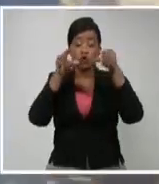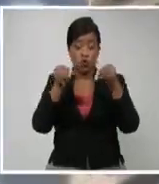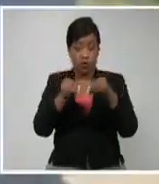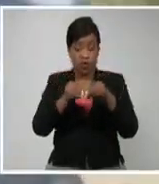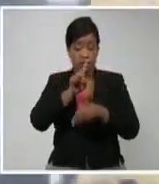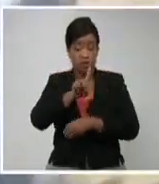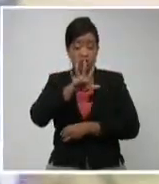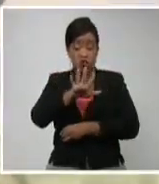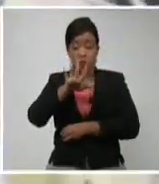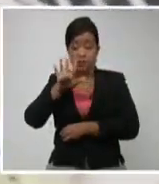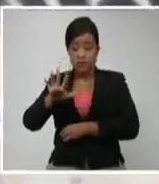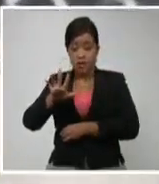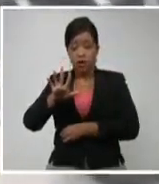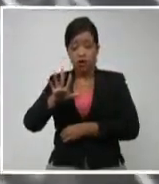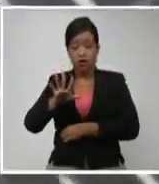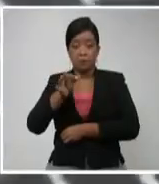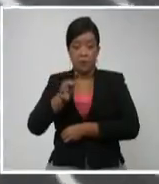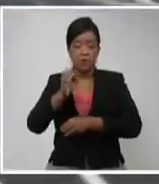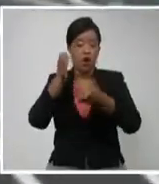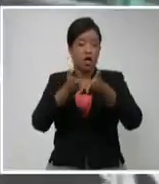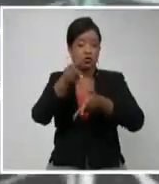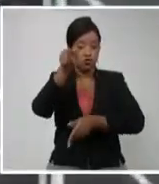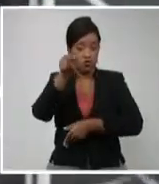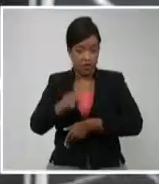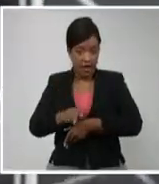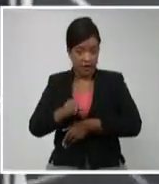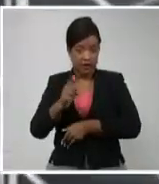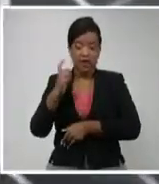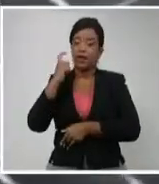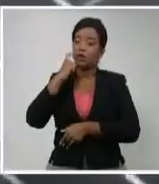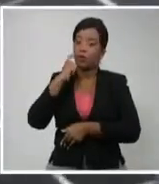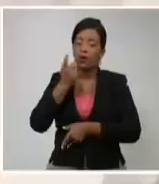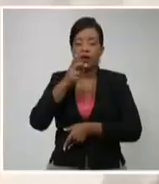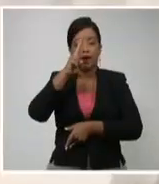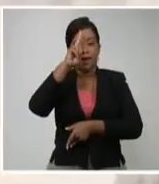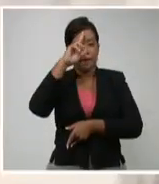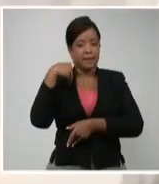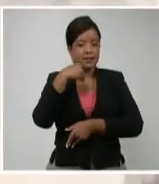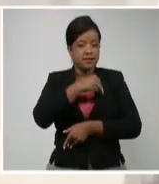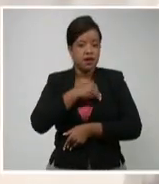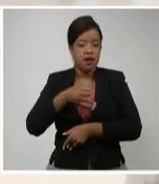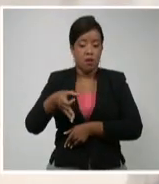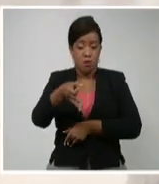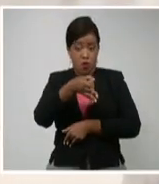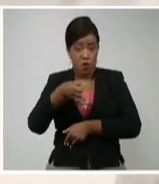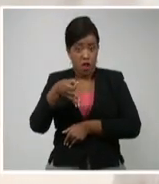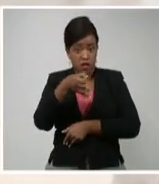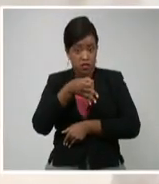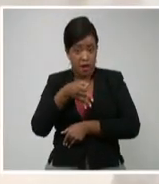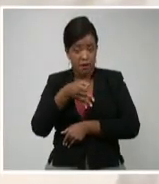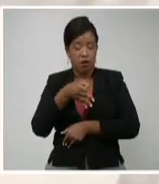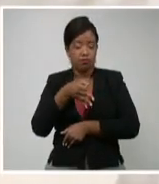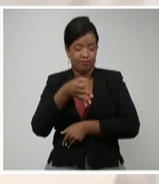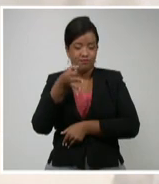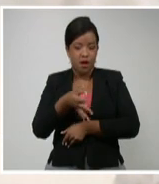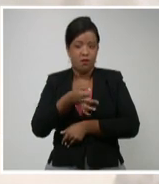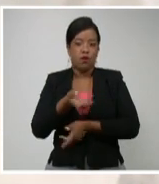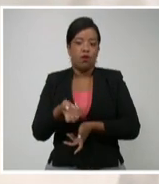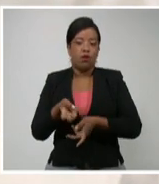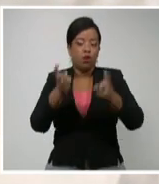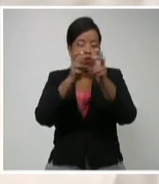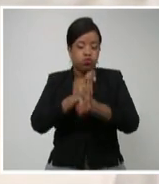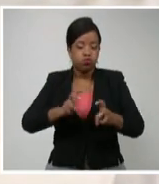medicina estomatología enfermería de segundo a quinto año que están en el municipio haciendo énfasis en la zona donde se encuentra